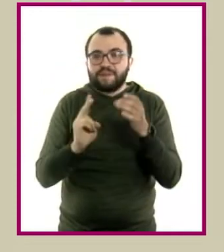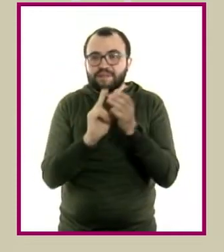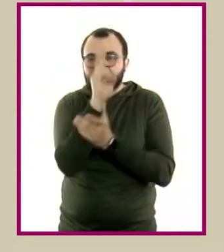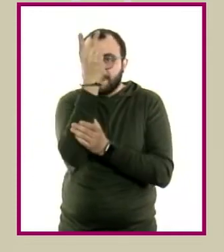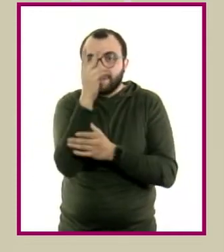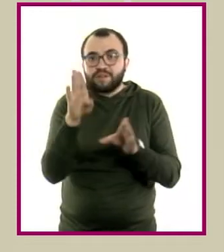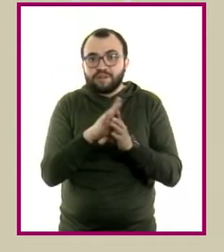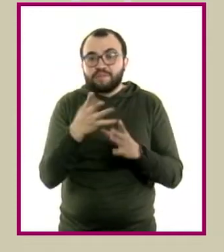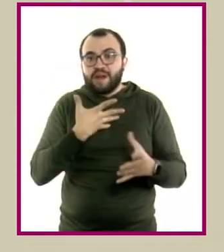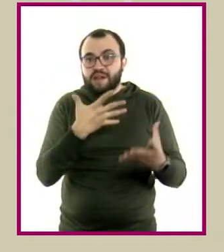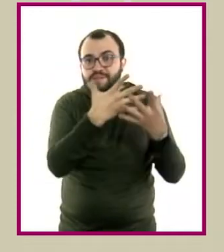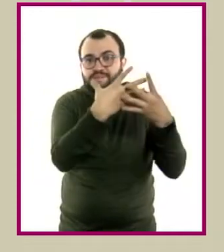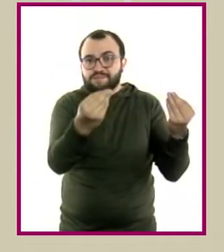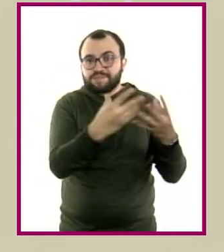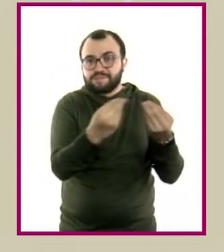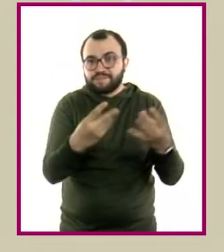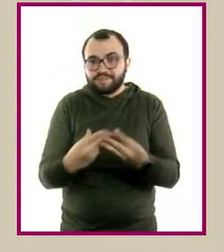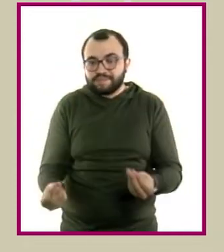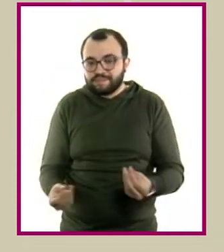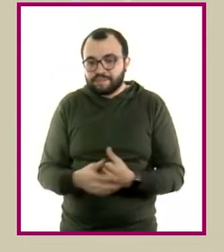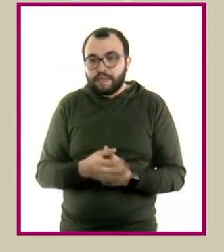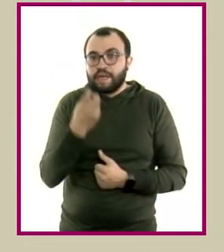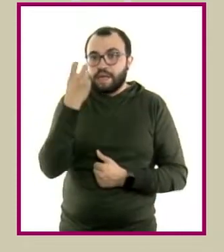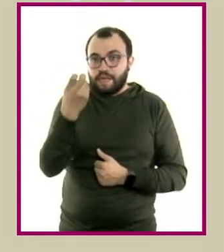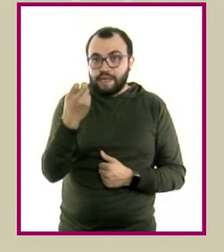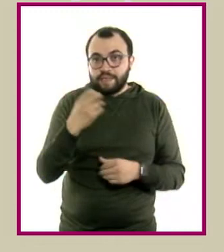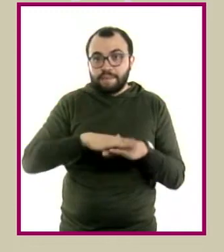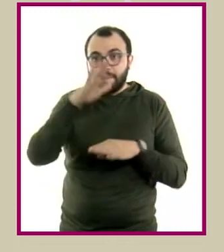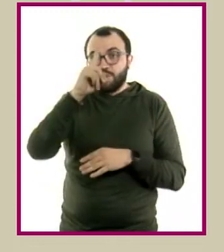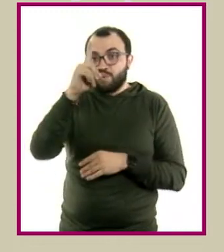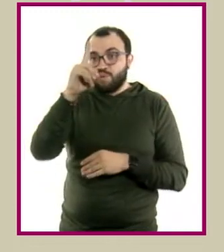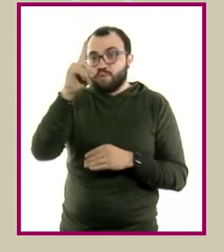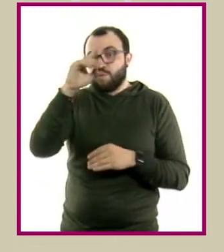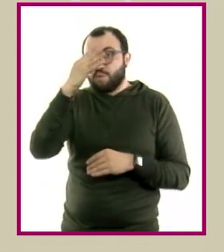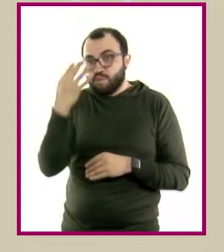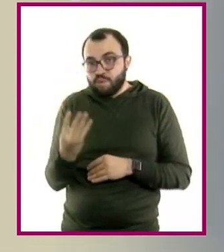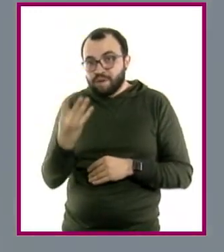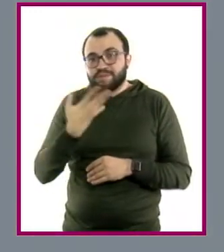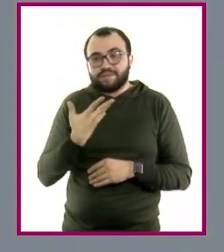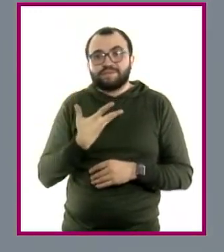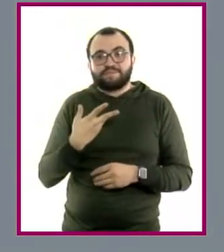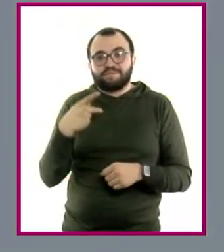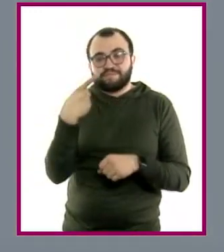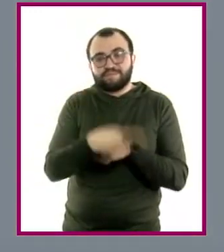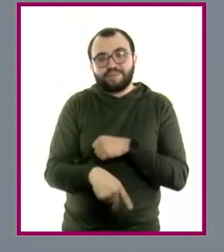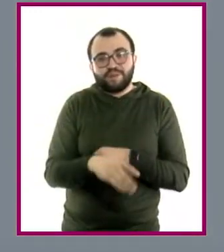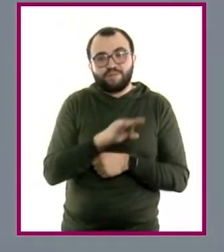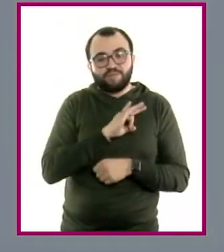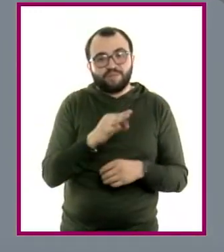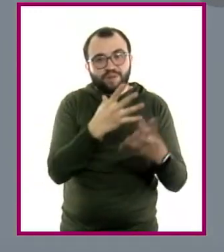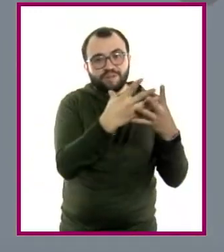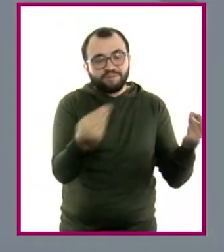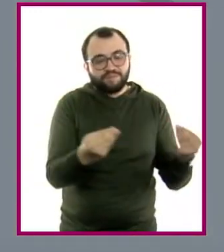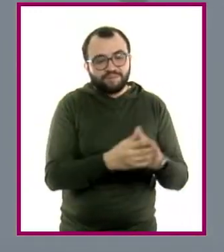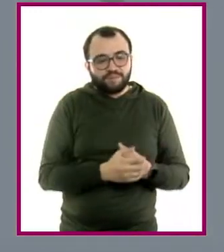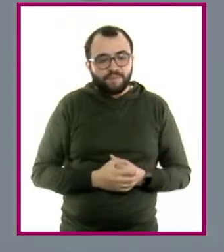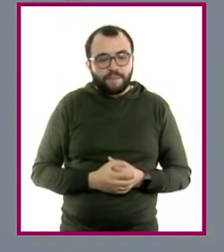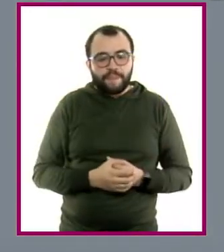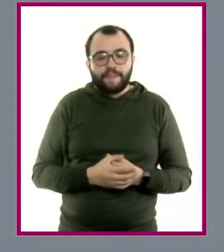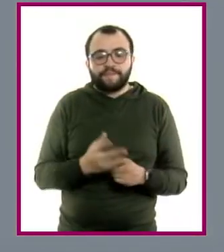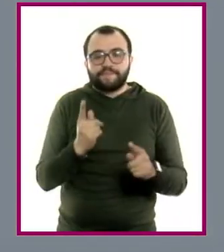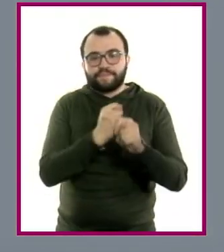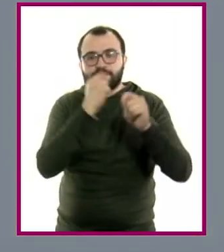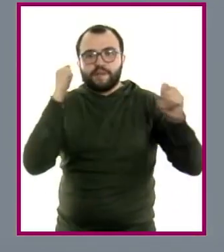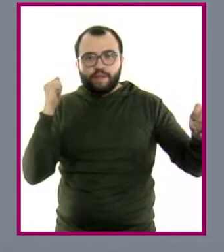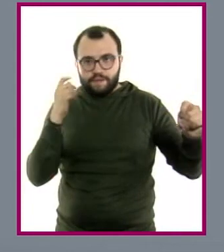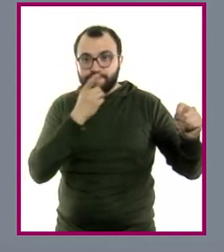especies amenazadas. De estas, más de un cuarto están en peligro de extinción. Las emisiones procedentes del transporte,